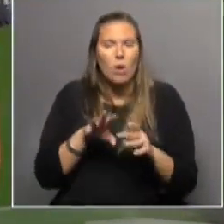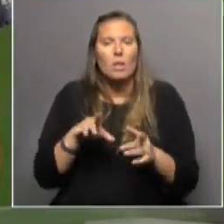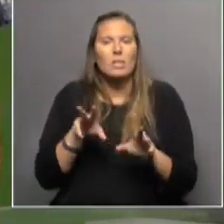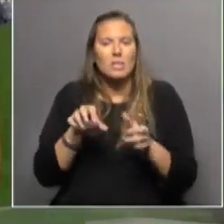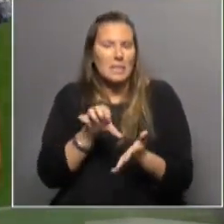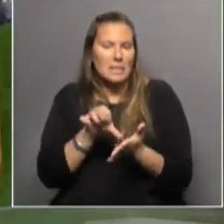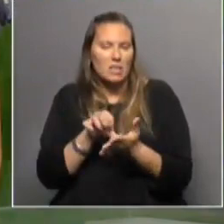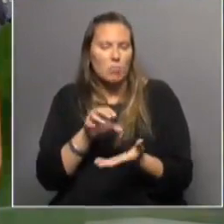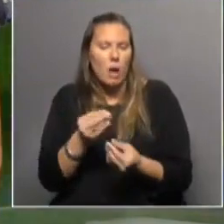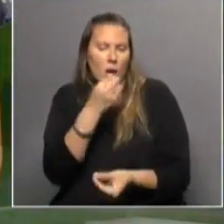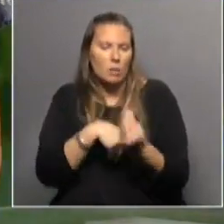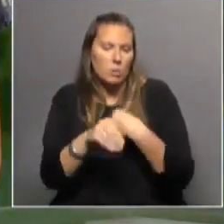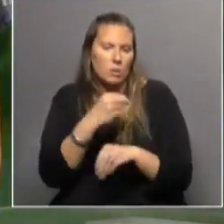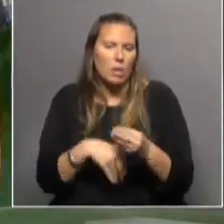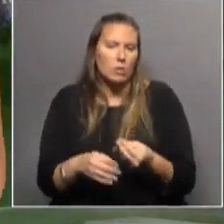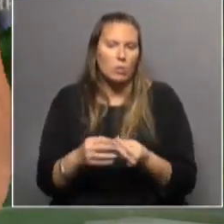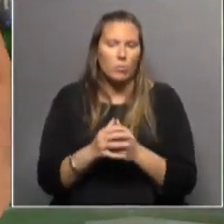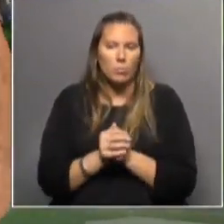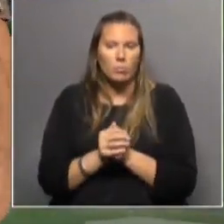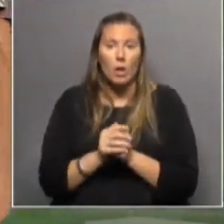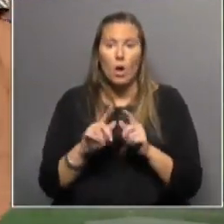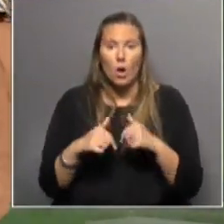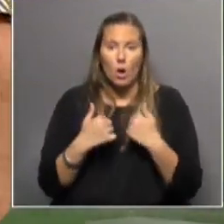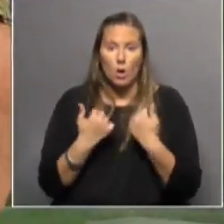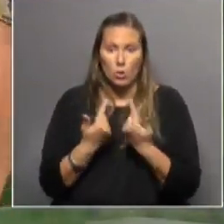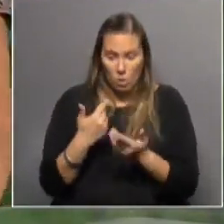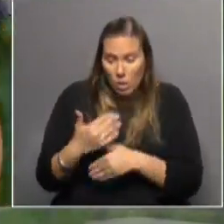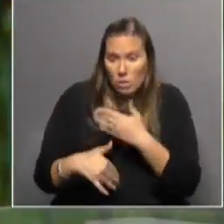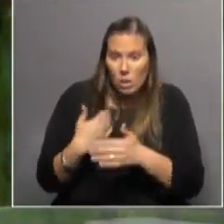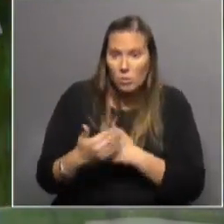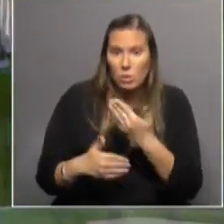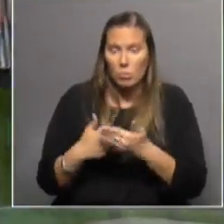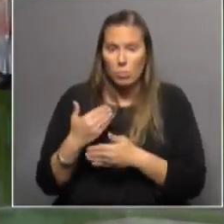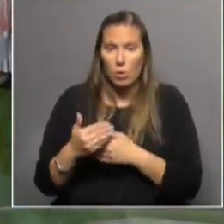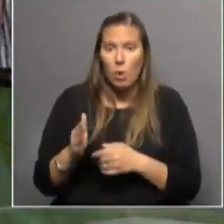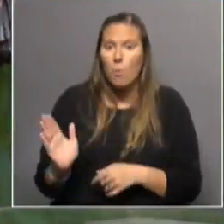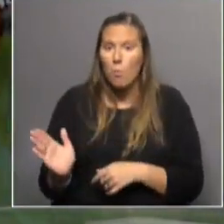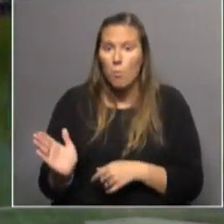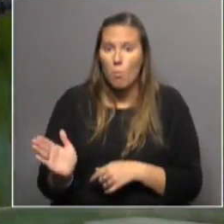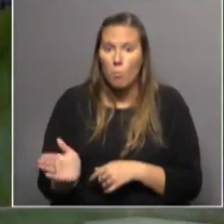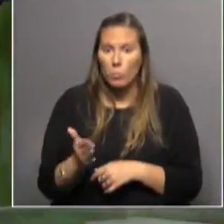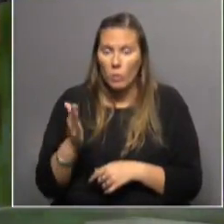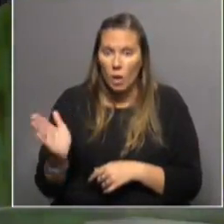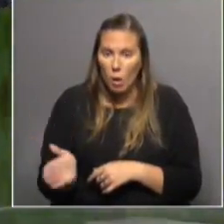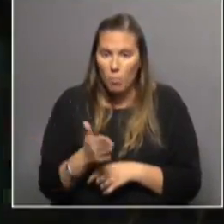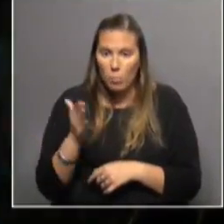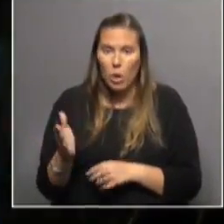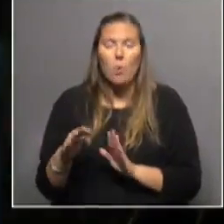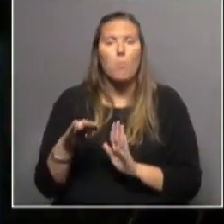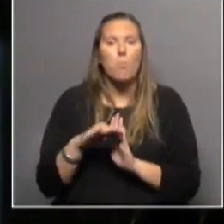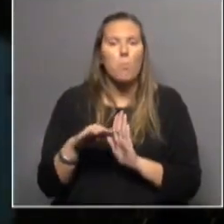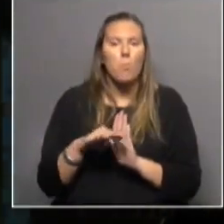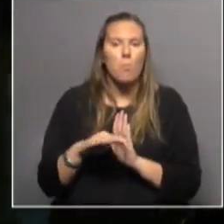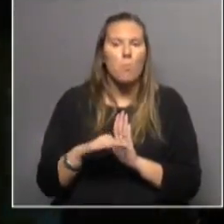sistema alimentario y bueno nosotros desarrollamos las producciones tenemos un programa